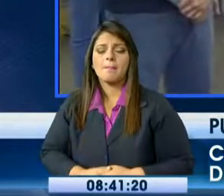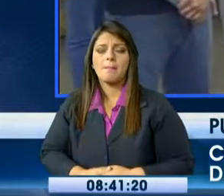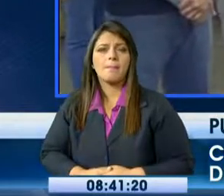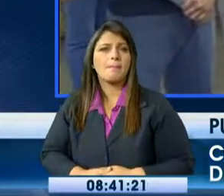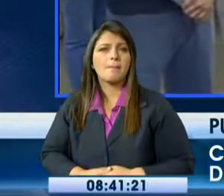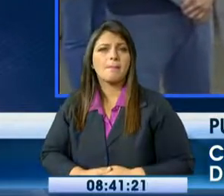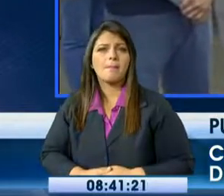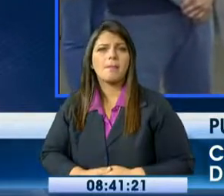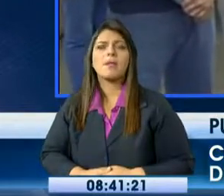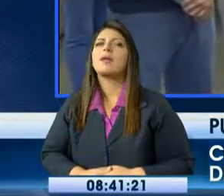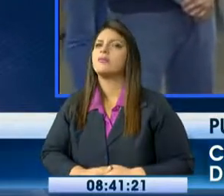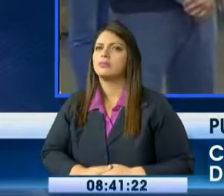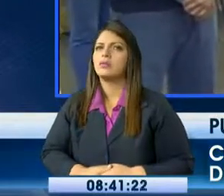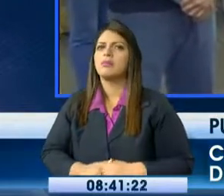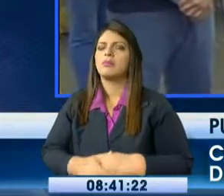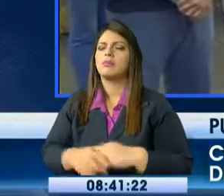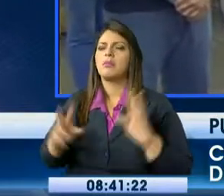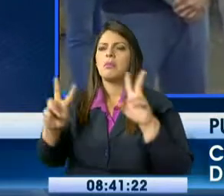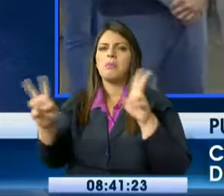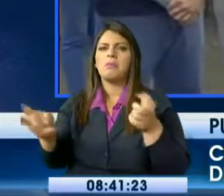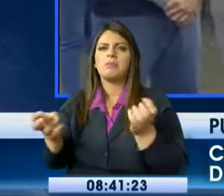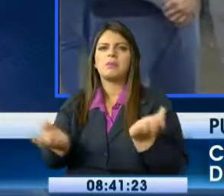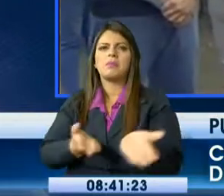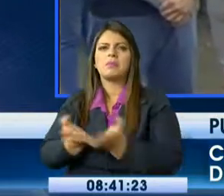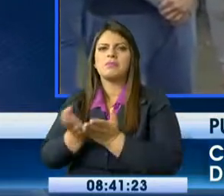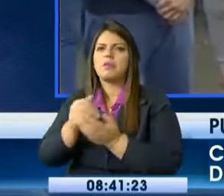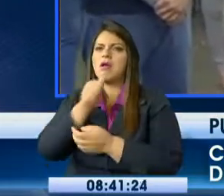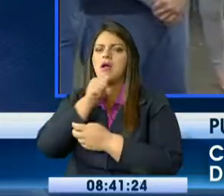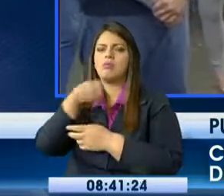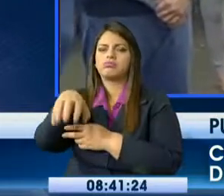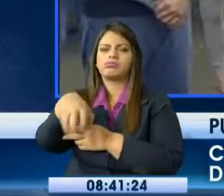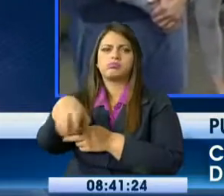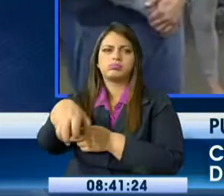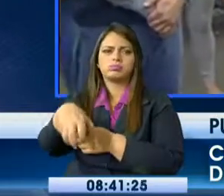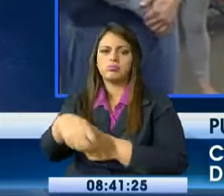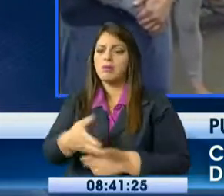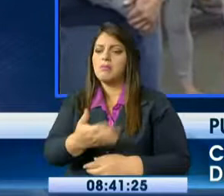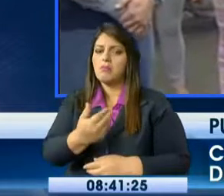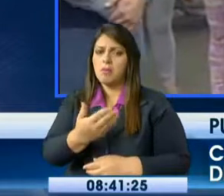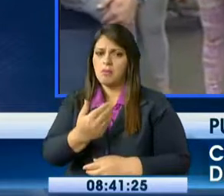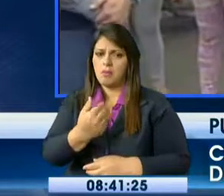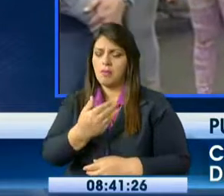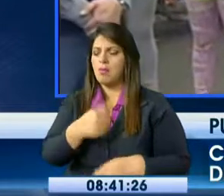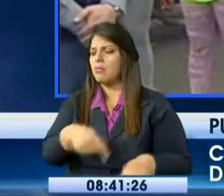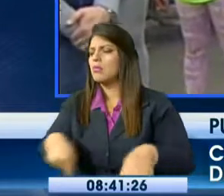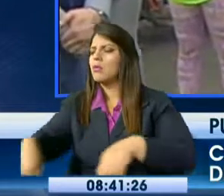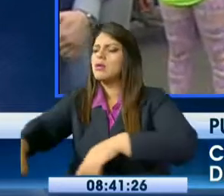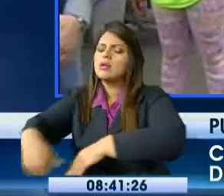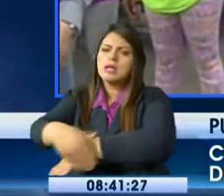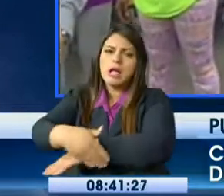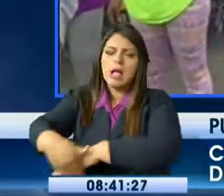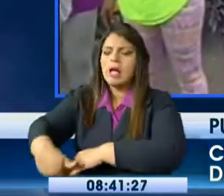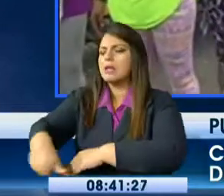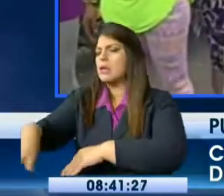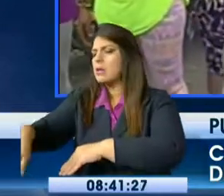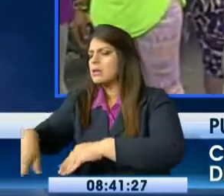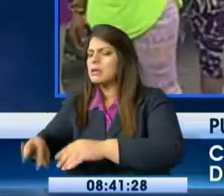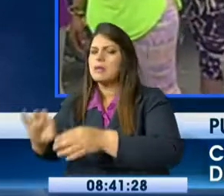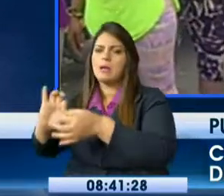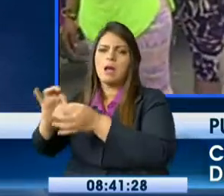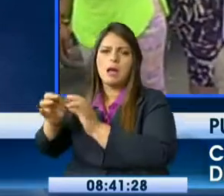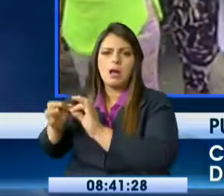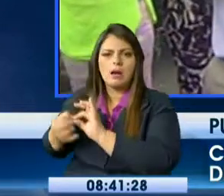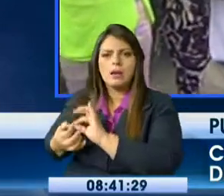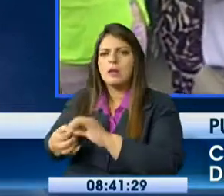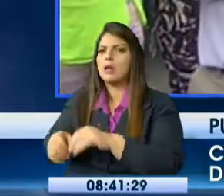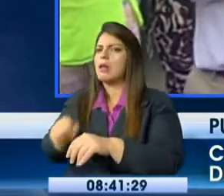ese servicio que se le da, que llevan a las personas, les hacen un recorrido, les dicen, esta obra es para ustedes. Lo mismo podrían hacer con este